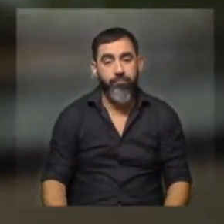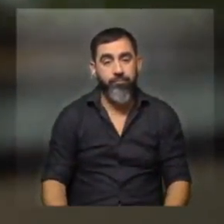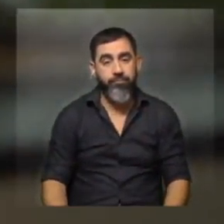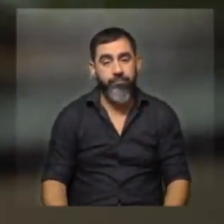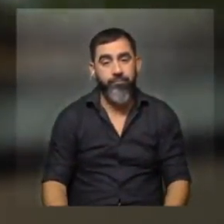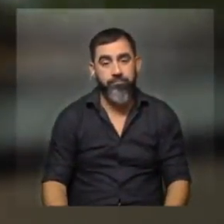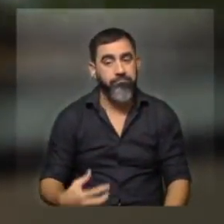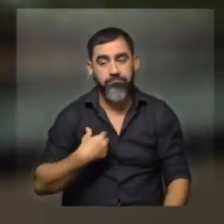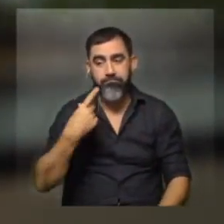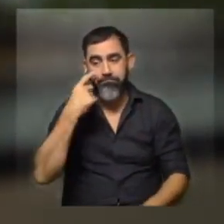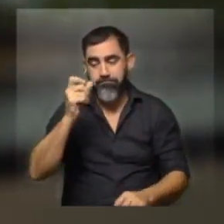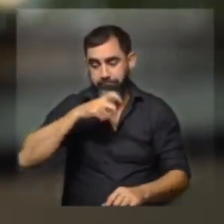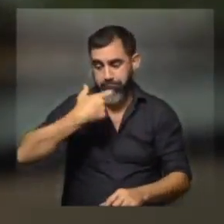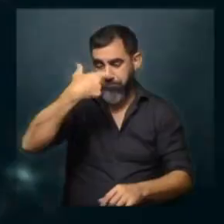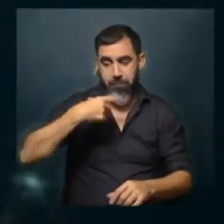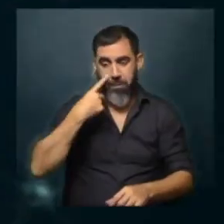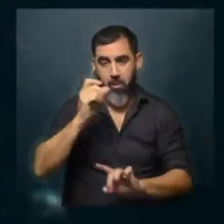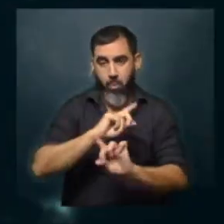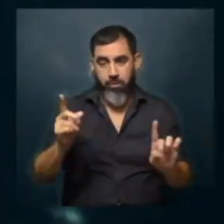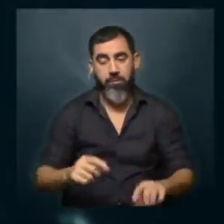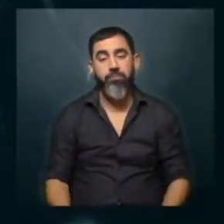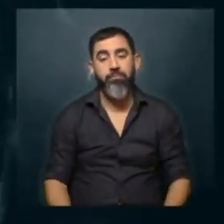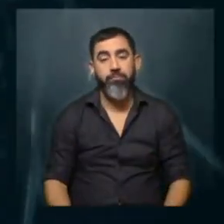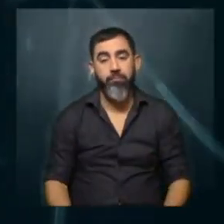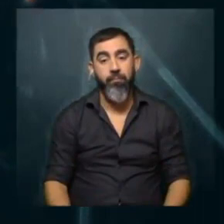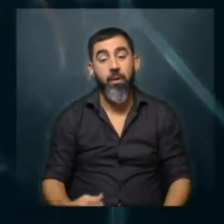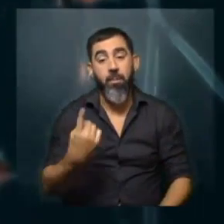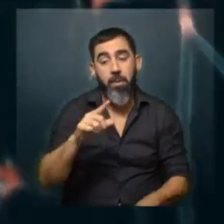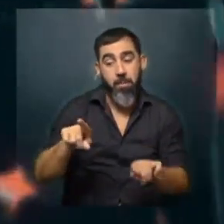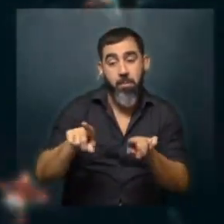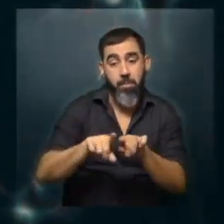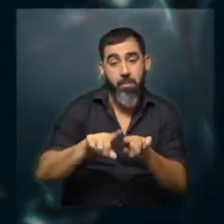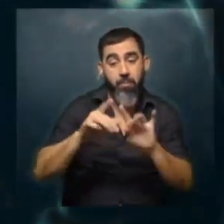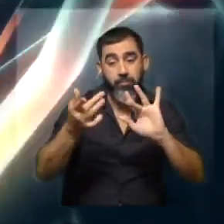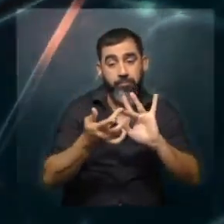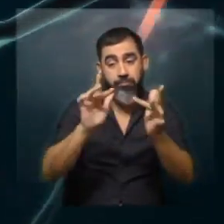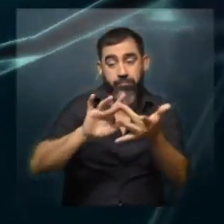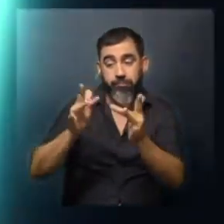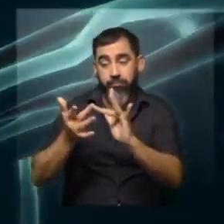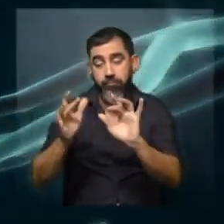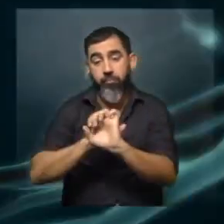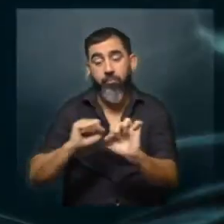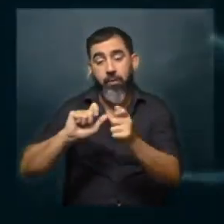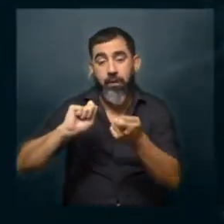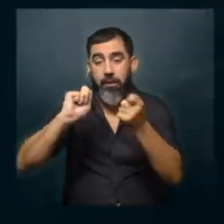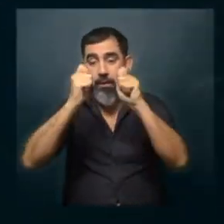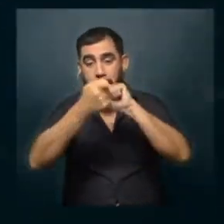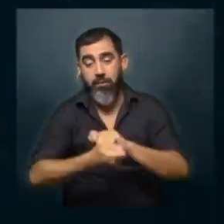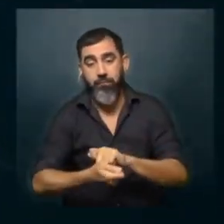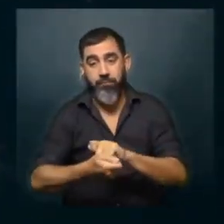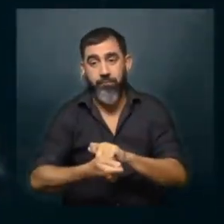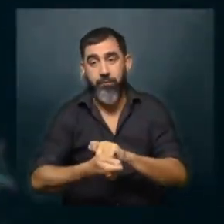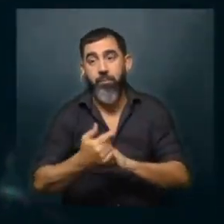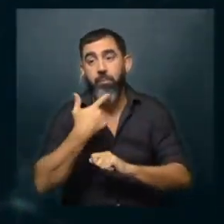totalmente desapercibido para nosotros. Pero esas mismas conexiones pueden estar alteradas,